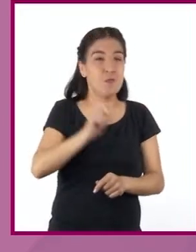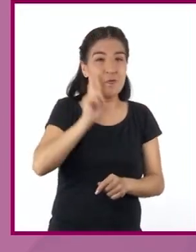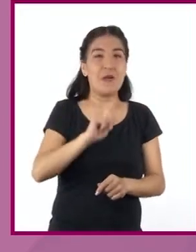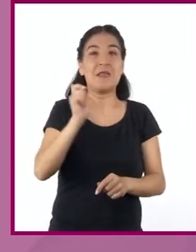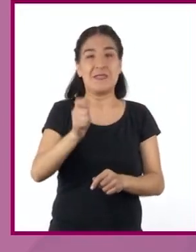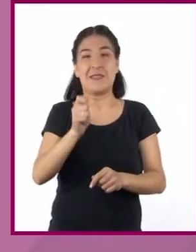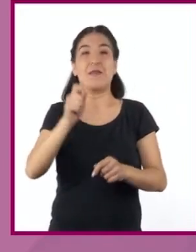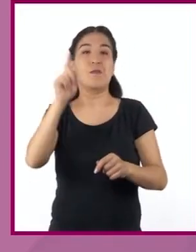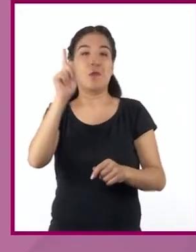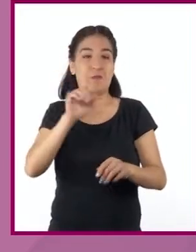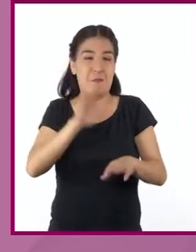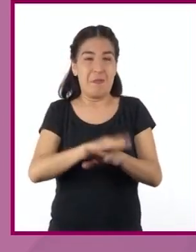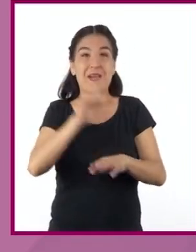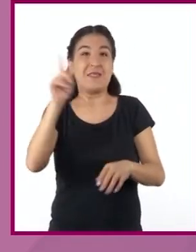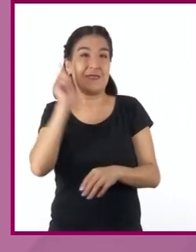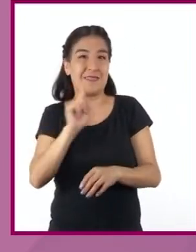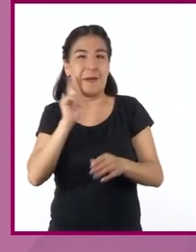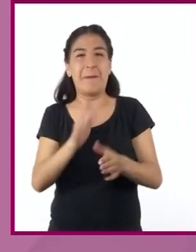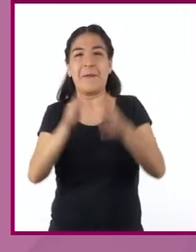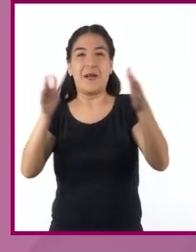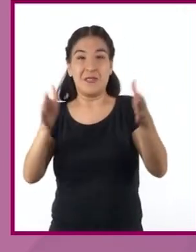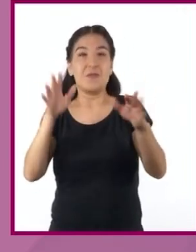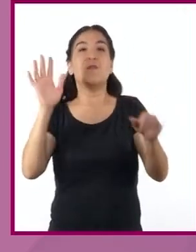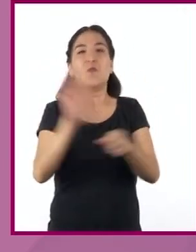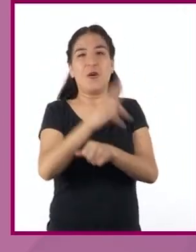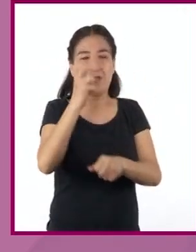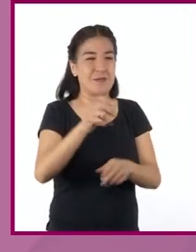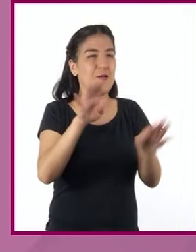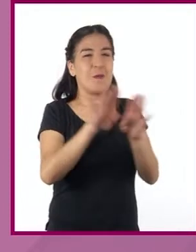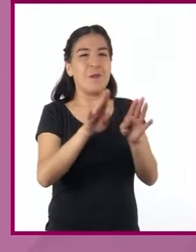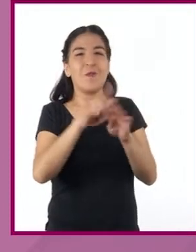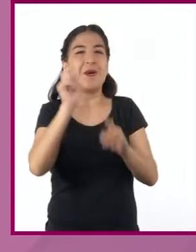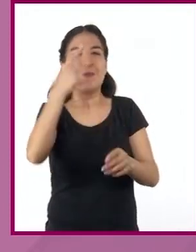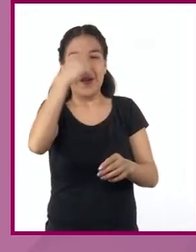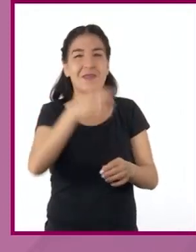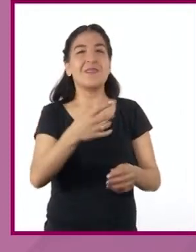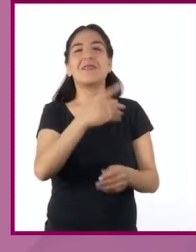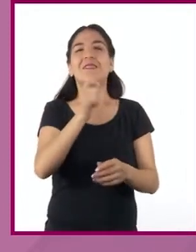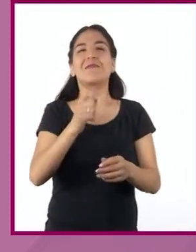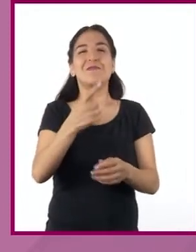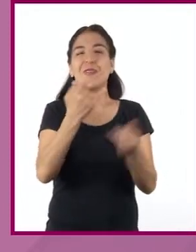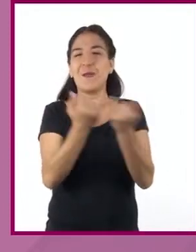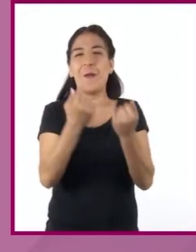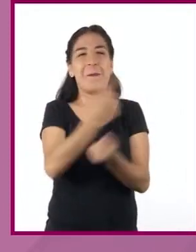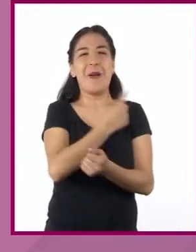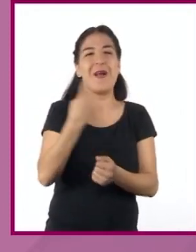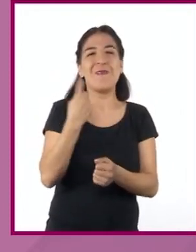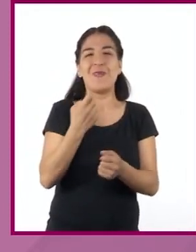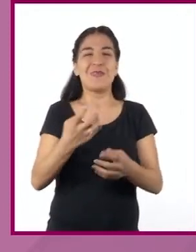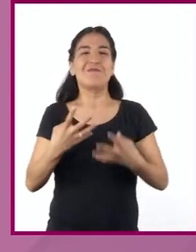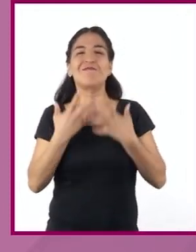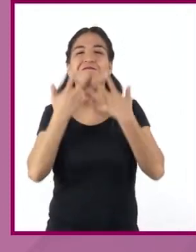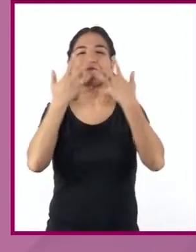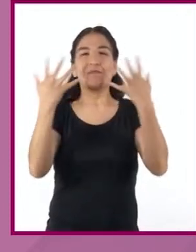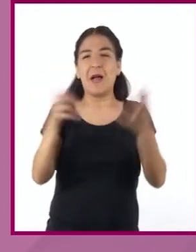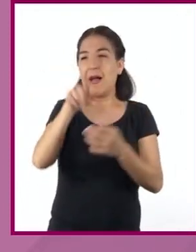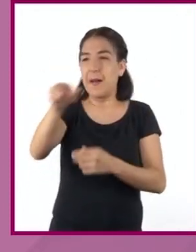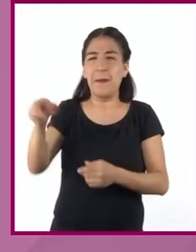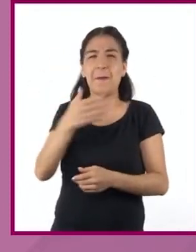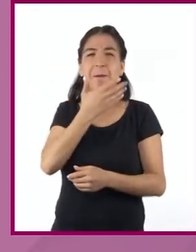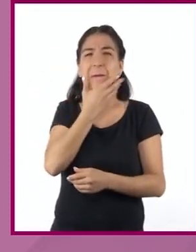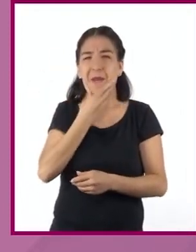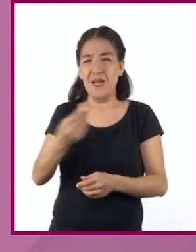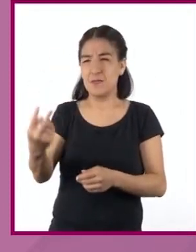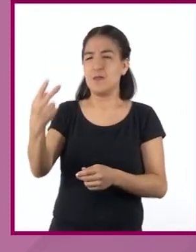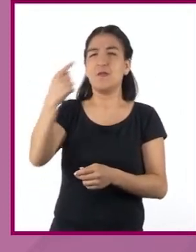macho. Es por ello que para atraerlos, nosotras producimos un perfume natural que les ayuda a localizarnos.